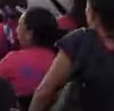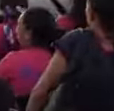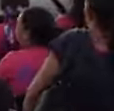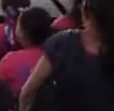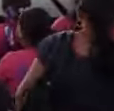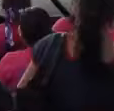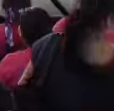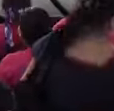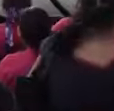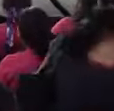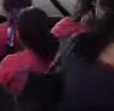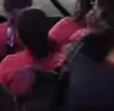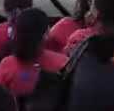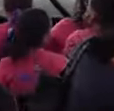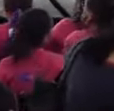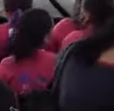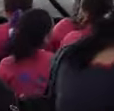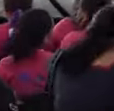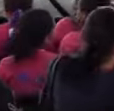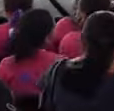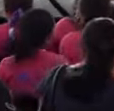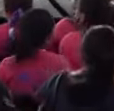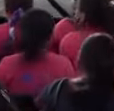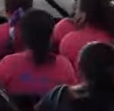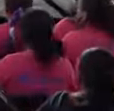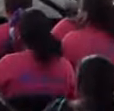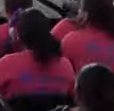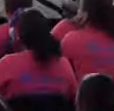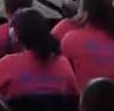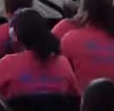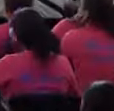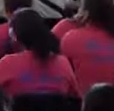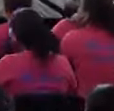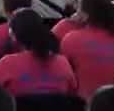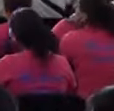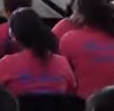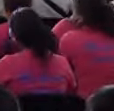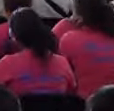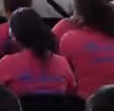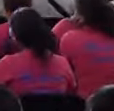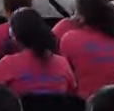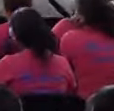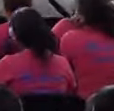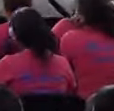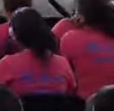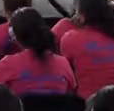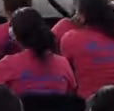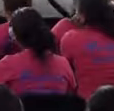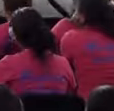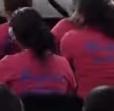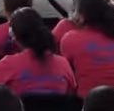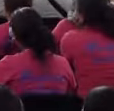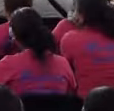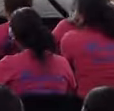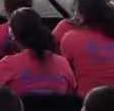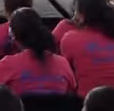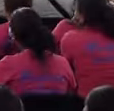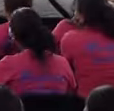En este momento tomaremos una fotografía de nuestras autoridades y nuestros invitados especiales.